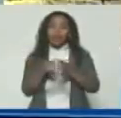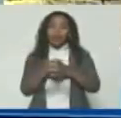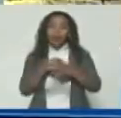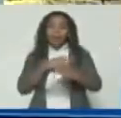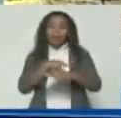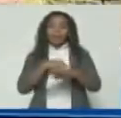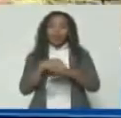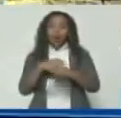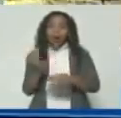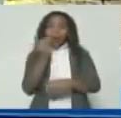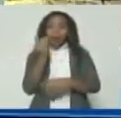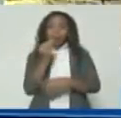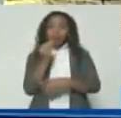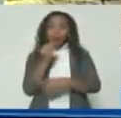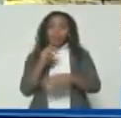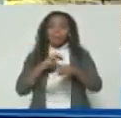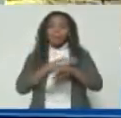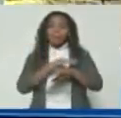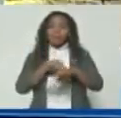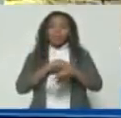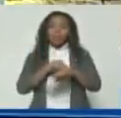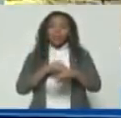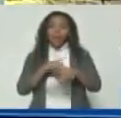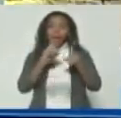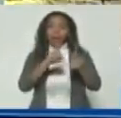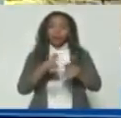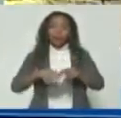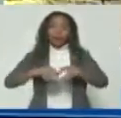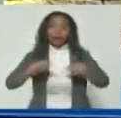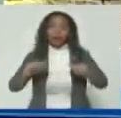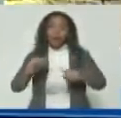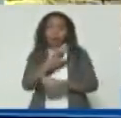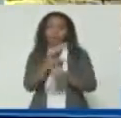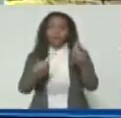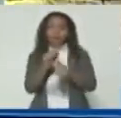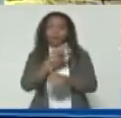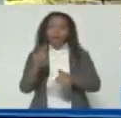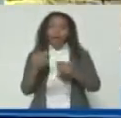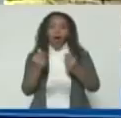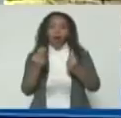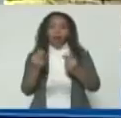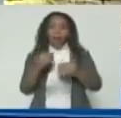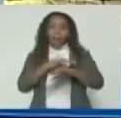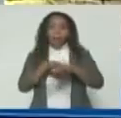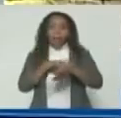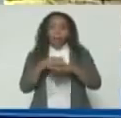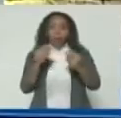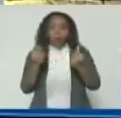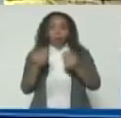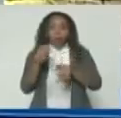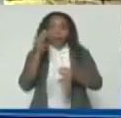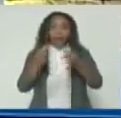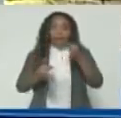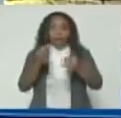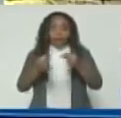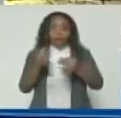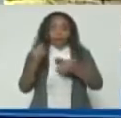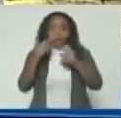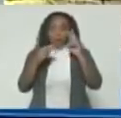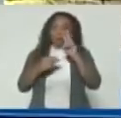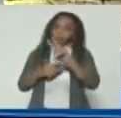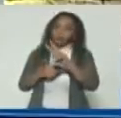de Alimentación, el Ministerio de Agricultura y Tierra, la Vicepresidencia de Economía, el Ministerio de Economía y Finanzas, y allí vemos